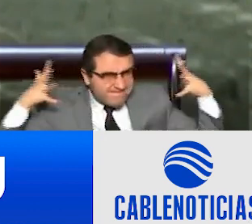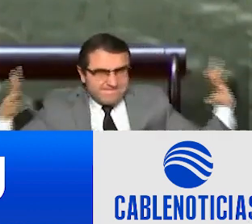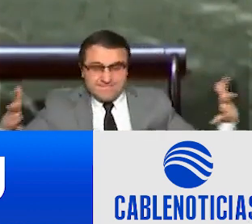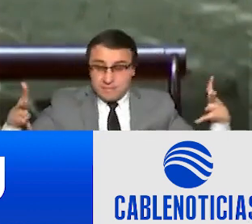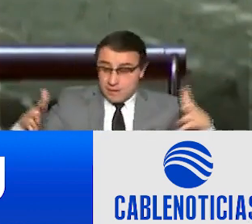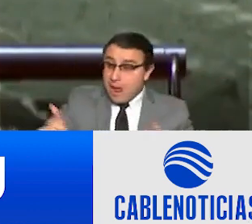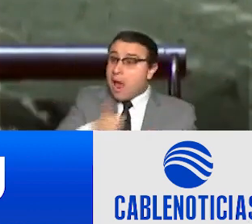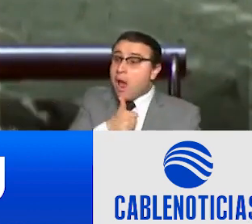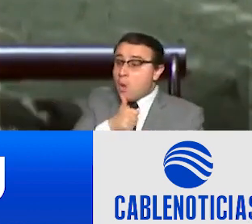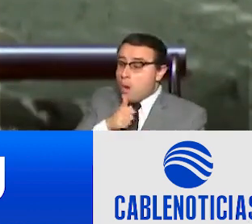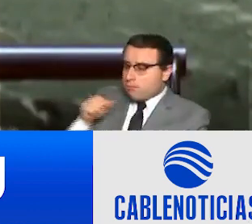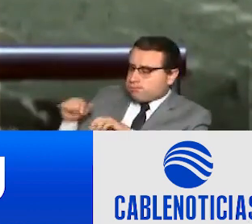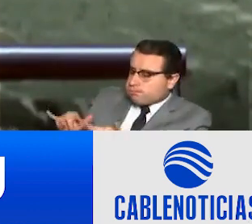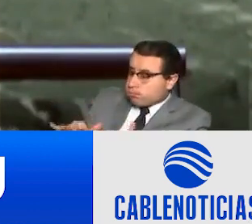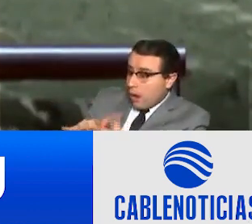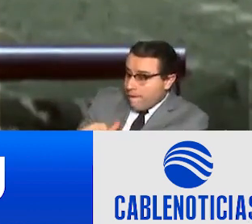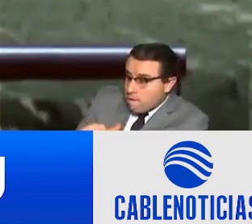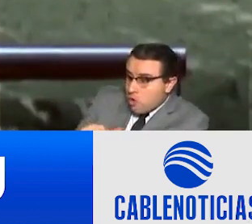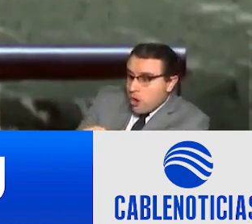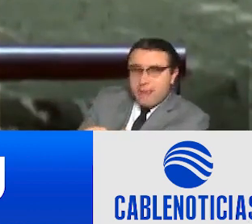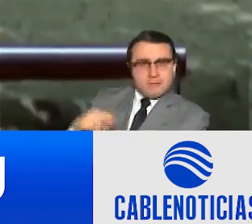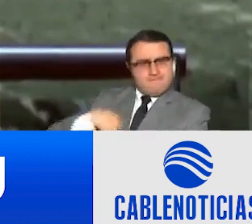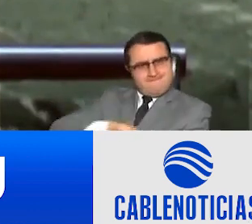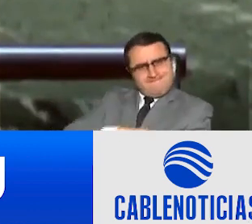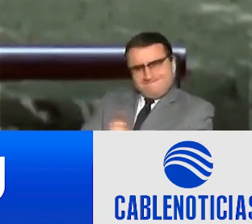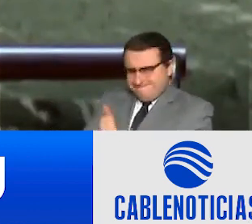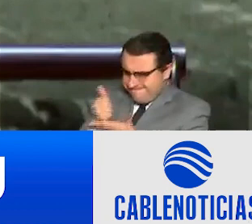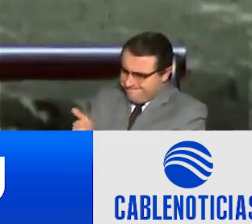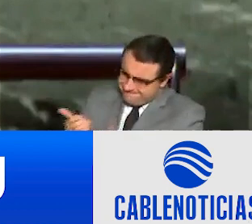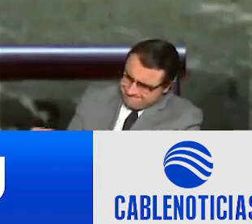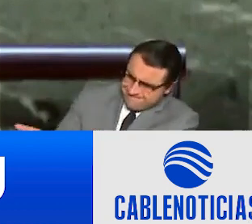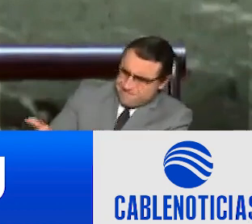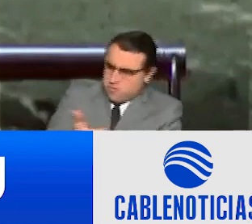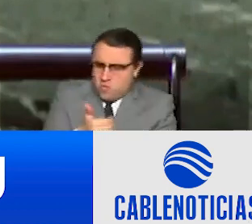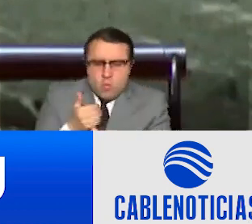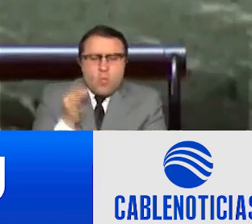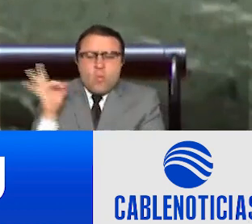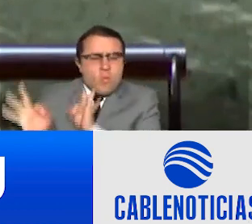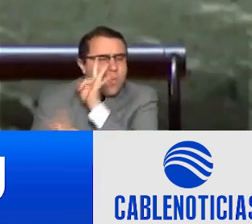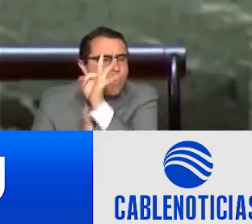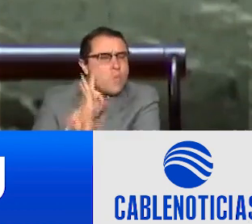es vulnerable. Es nuestra mejor manera de cuidar